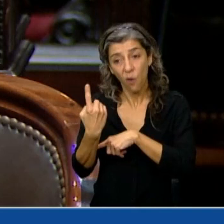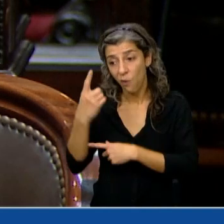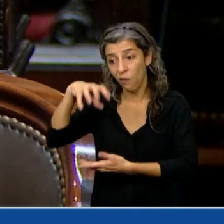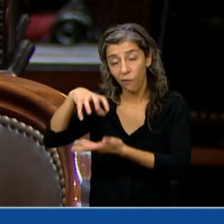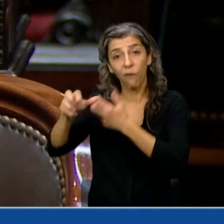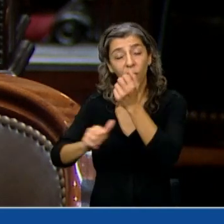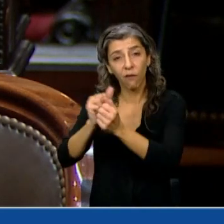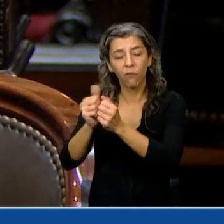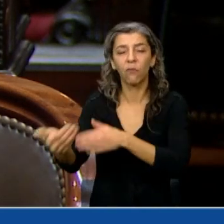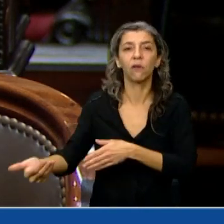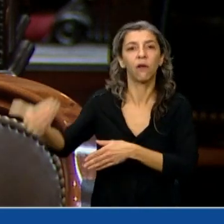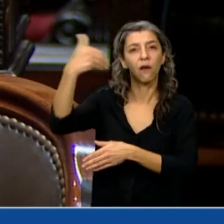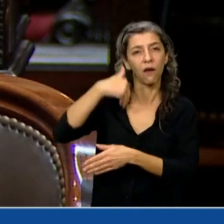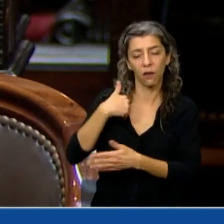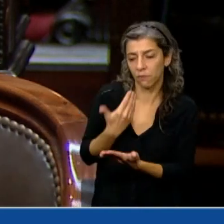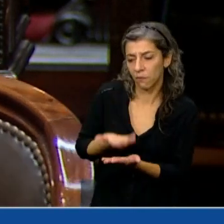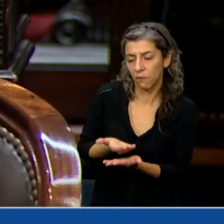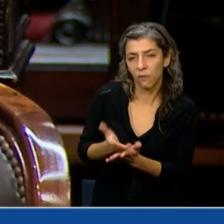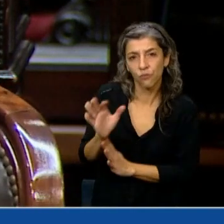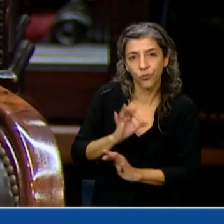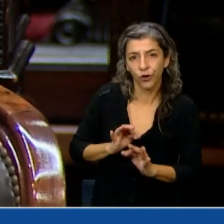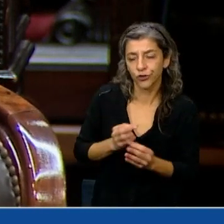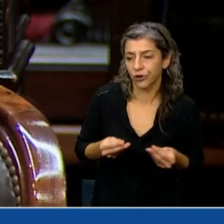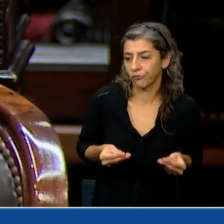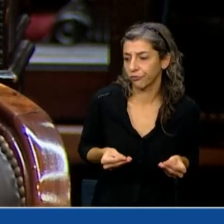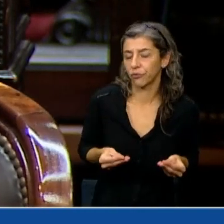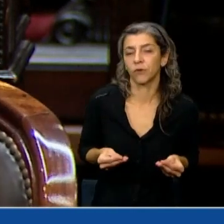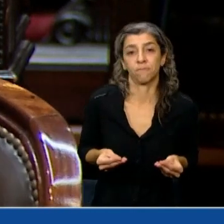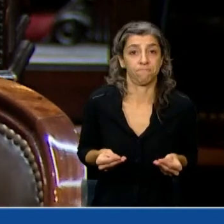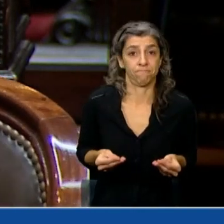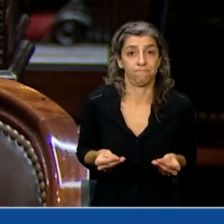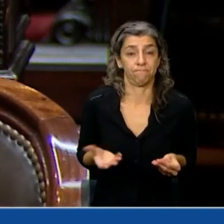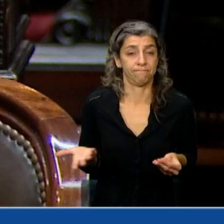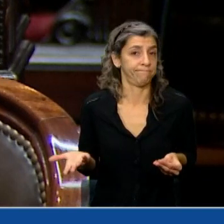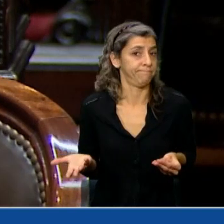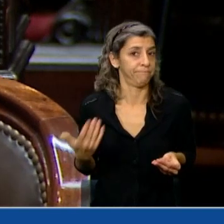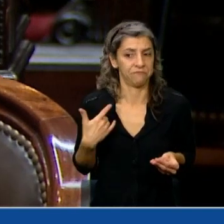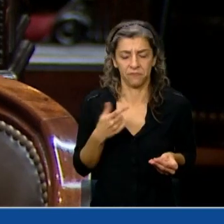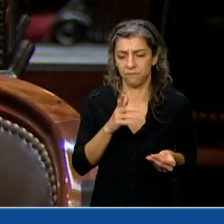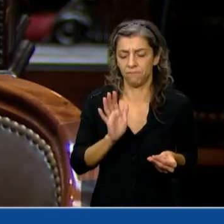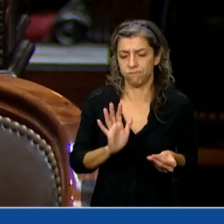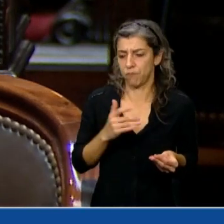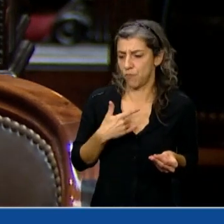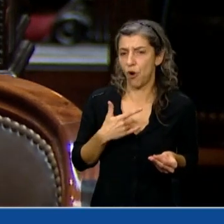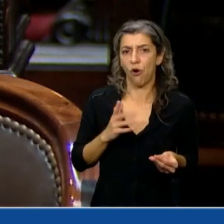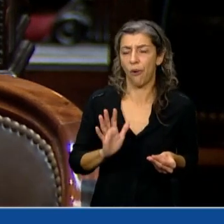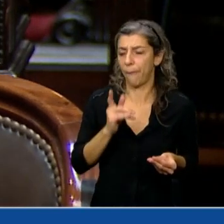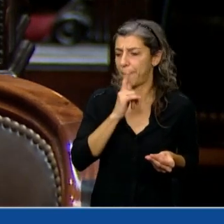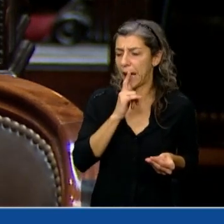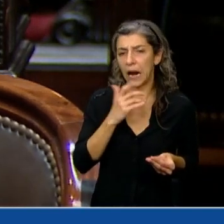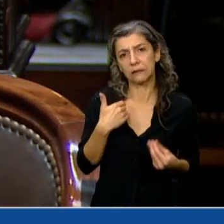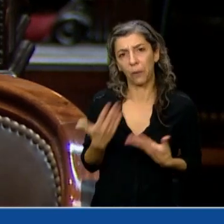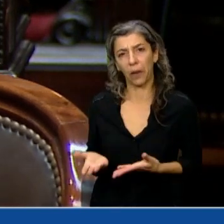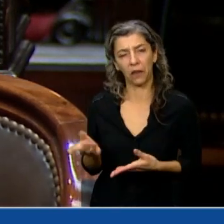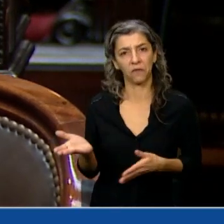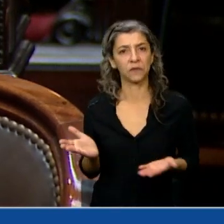un proyecto que la verdad parece adaptado a ese convenio que se quiere hacer. Insisto,